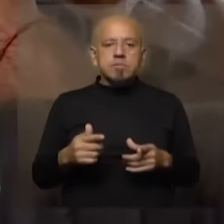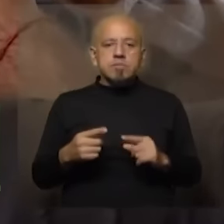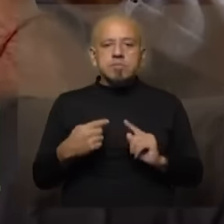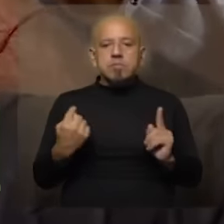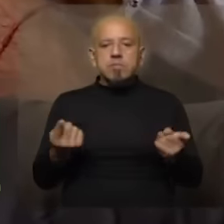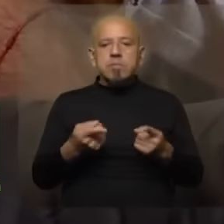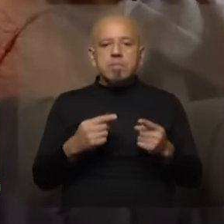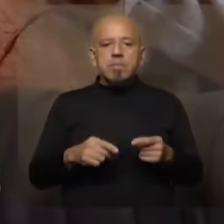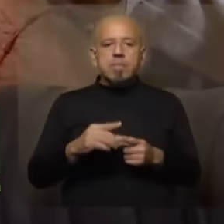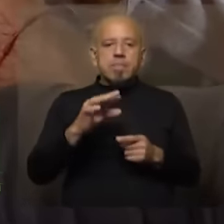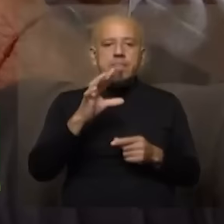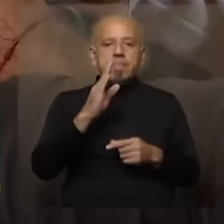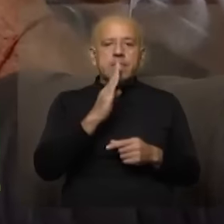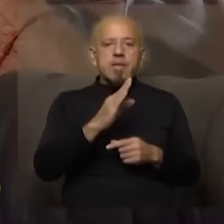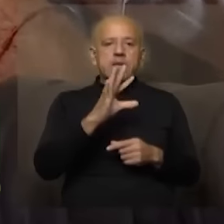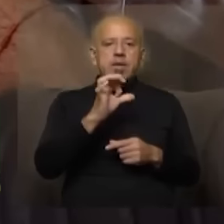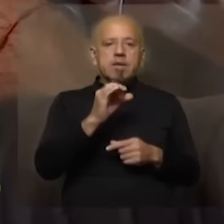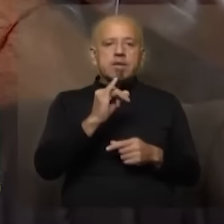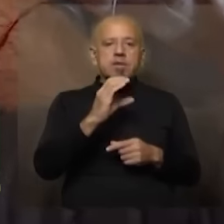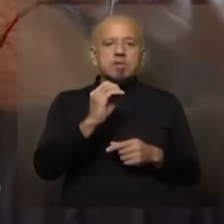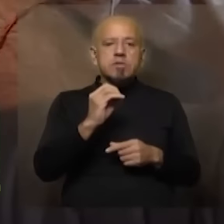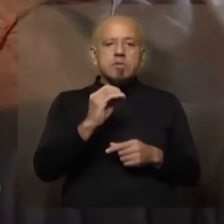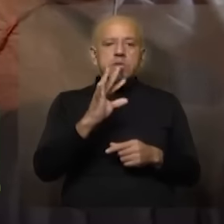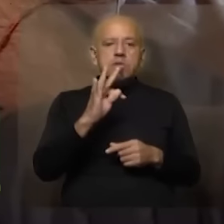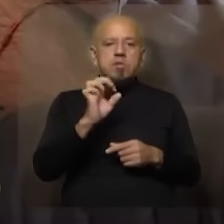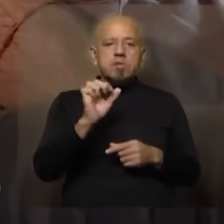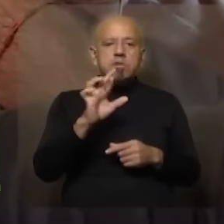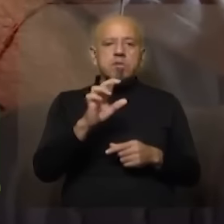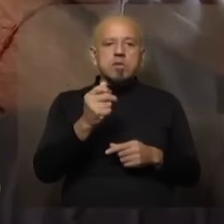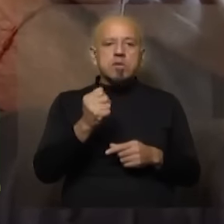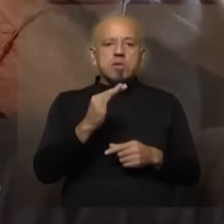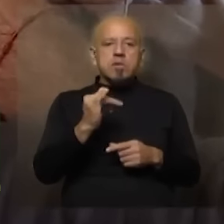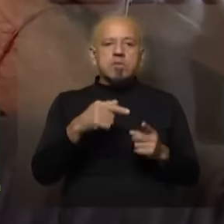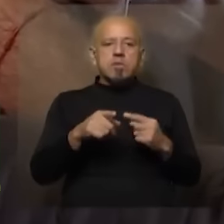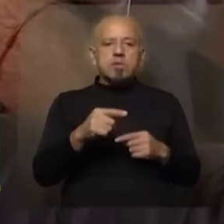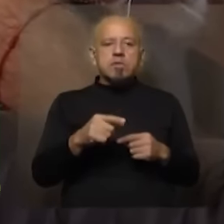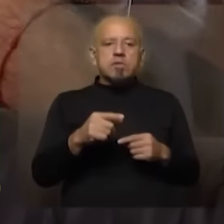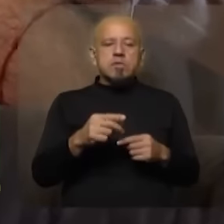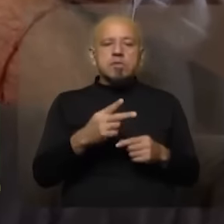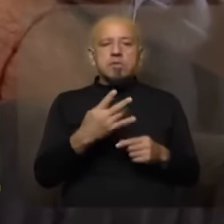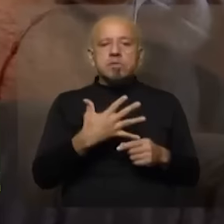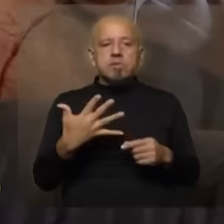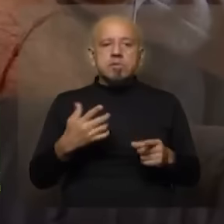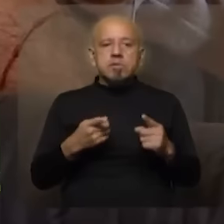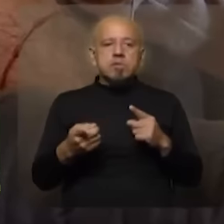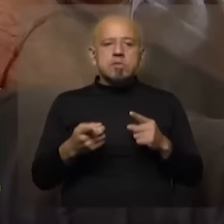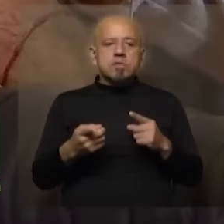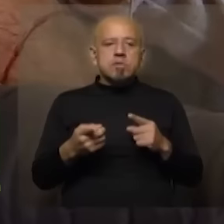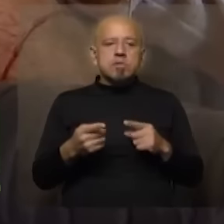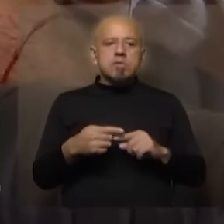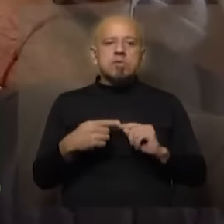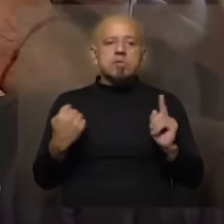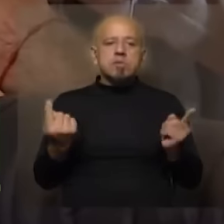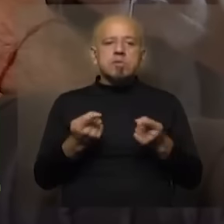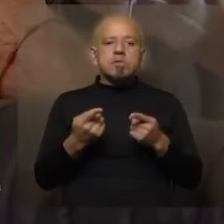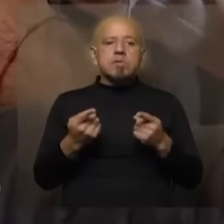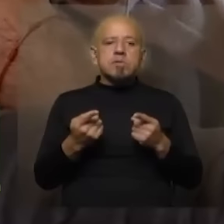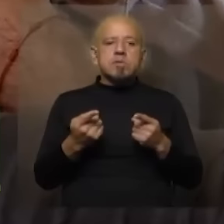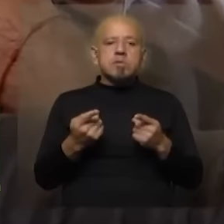psicoterapia a pacientes de 25 a 30 años, que hasta ahora era hasta 25, con la misma modalidad, solo es una extensión